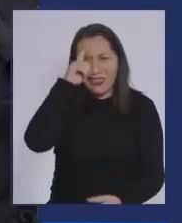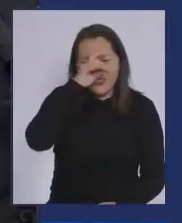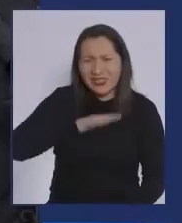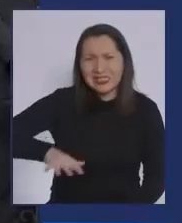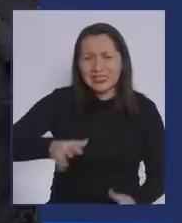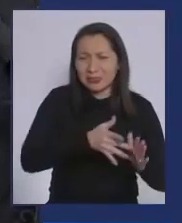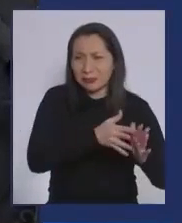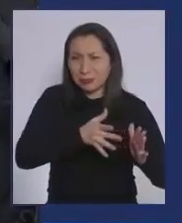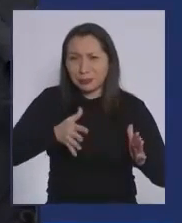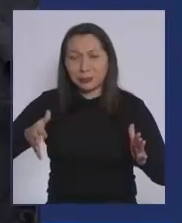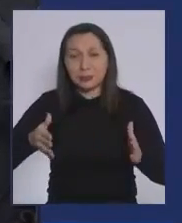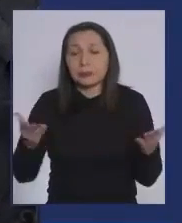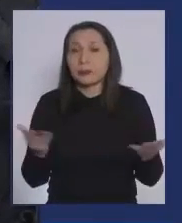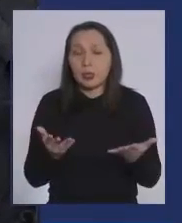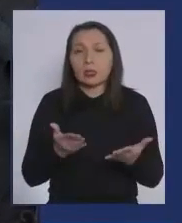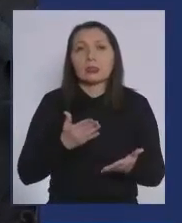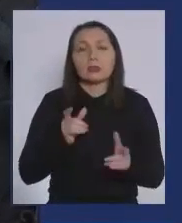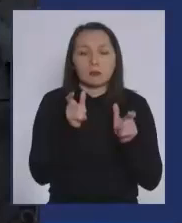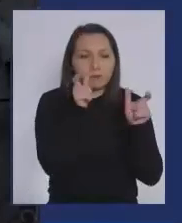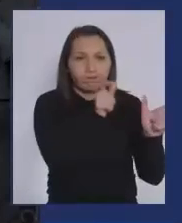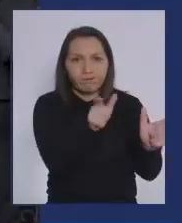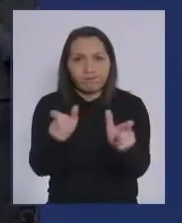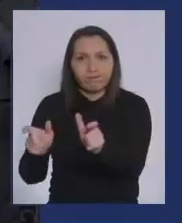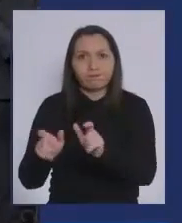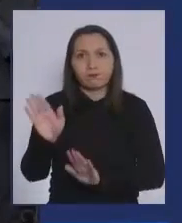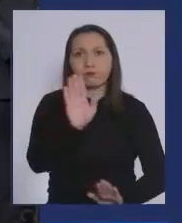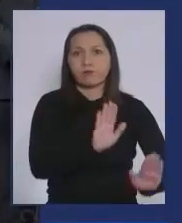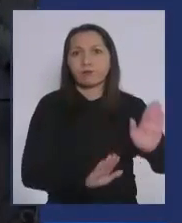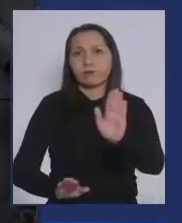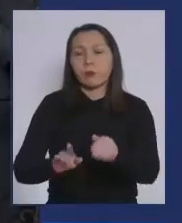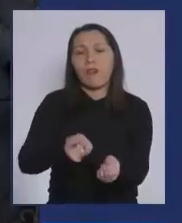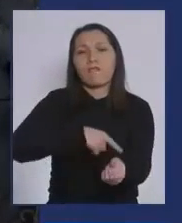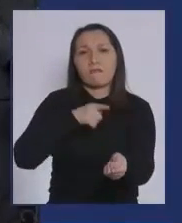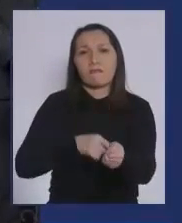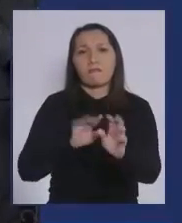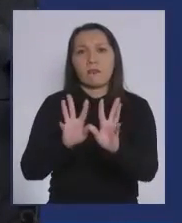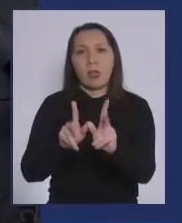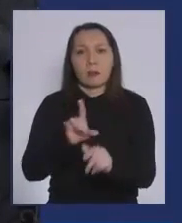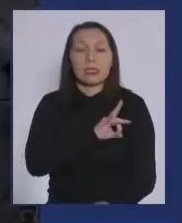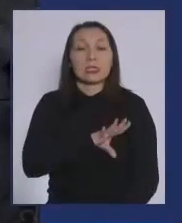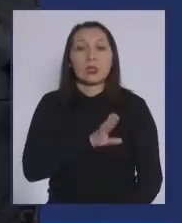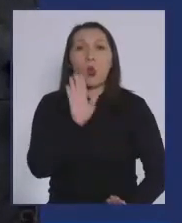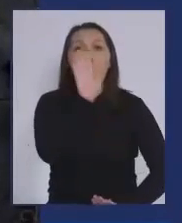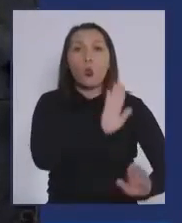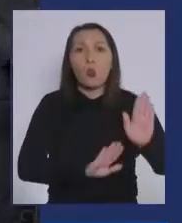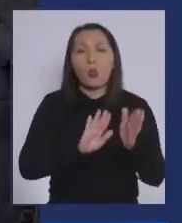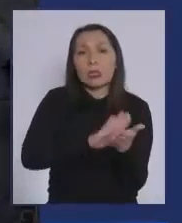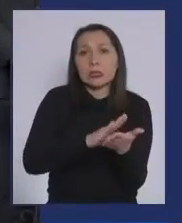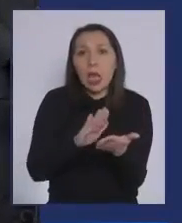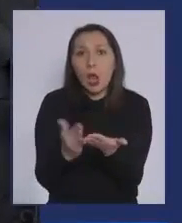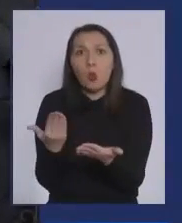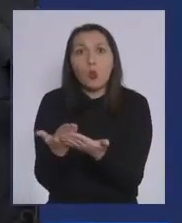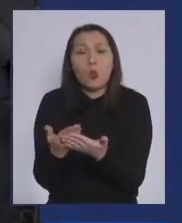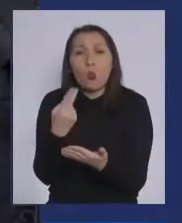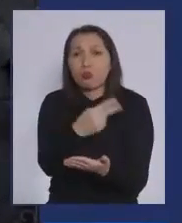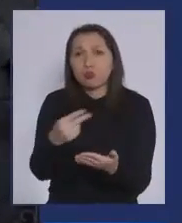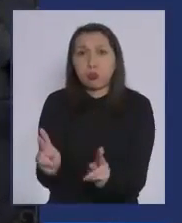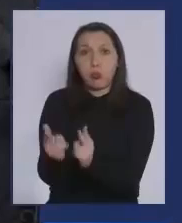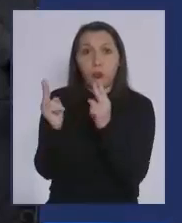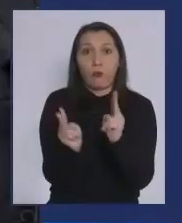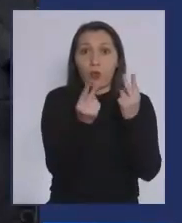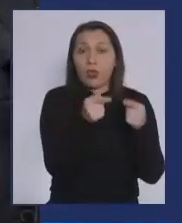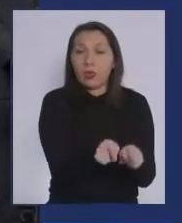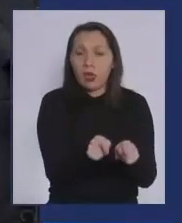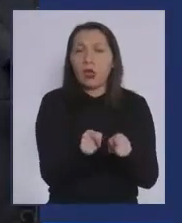ha sido proteger a las familias chilenas proteger su salud y sus vidas lo cual